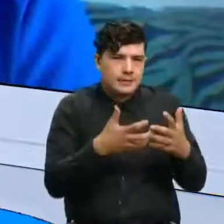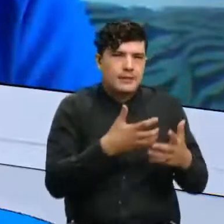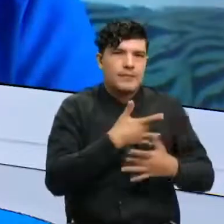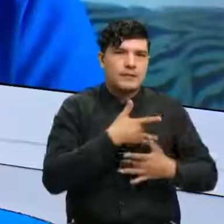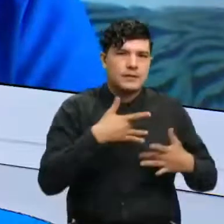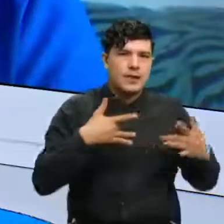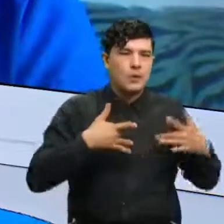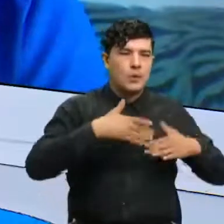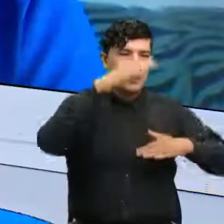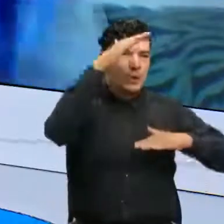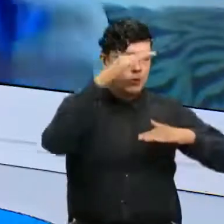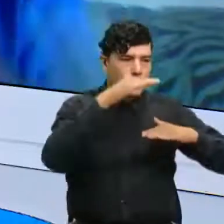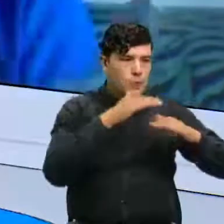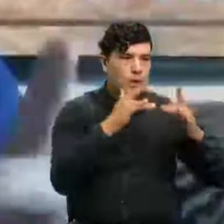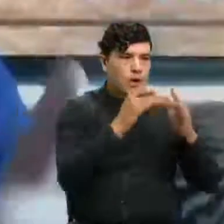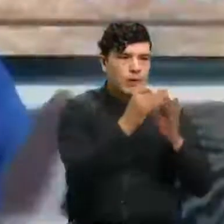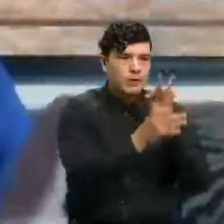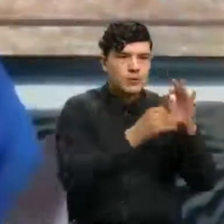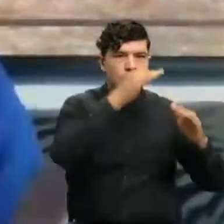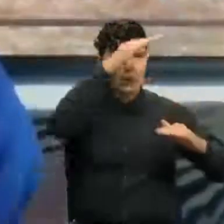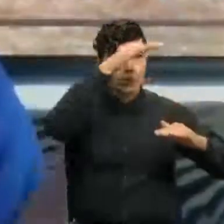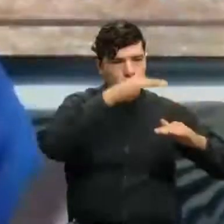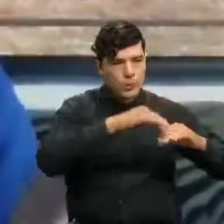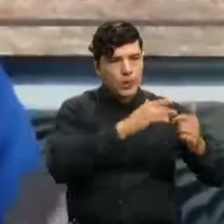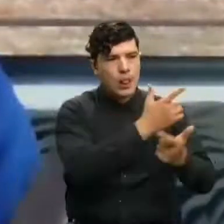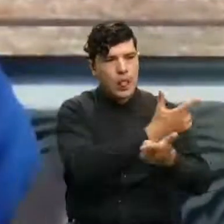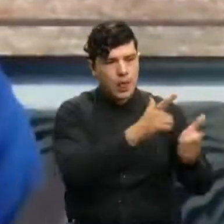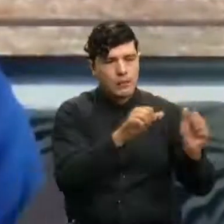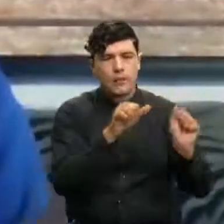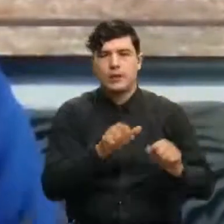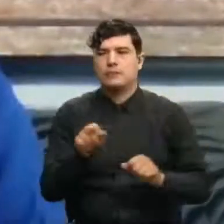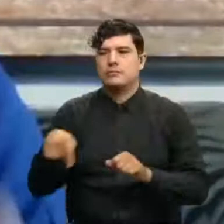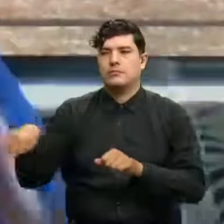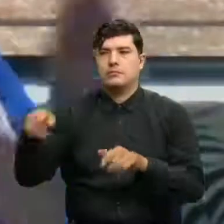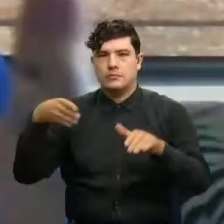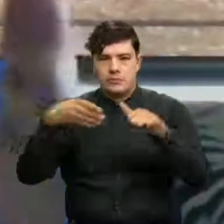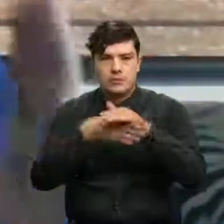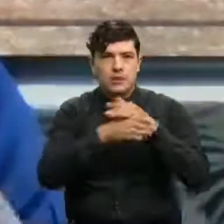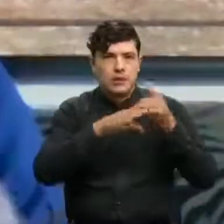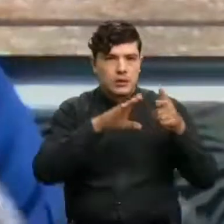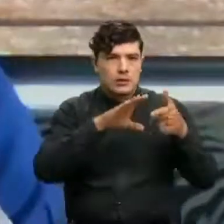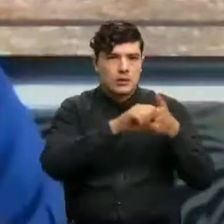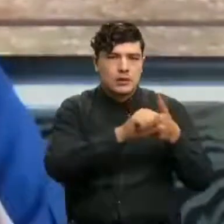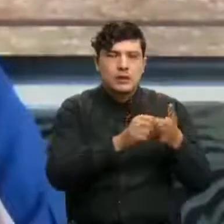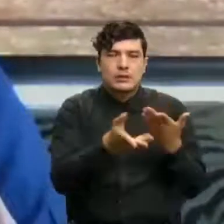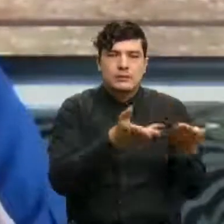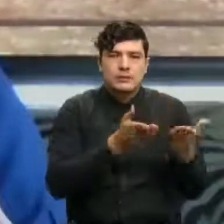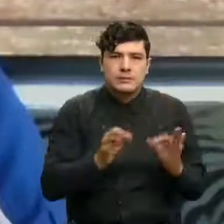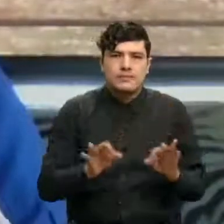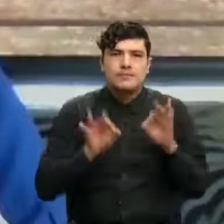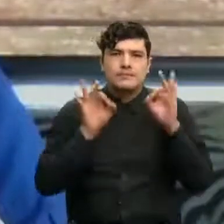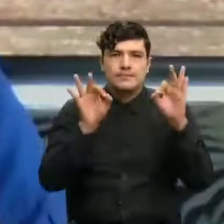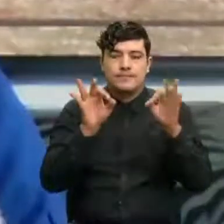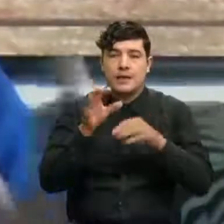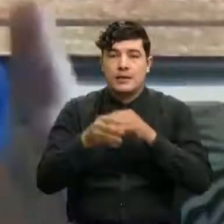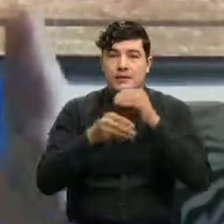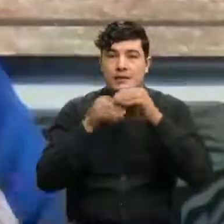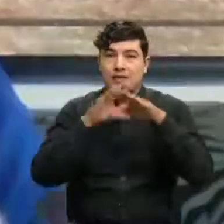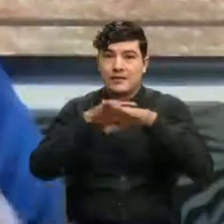aquellas personas que lo necesitan. Quiero resaltar esto, si me lo permite, Sergio. Cualquiera de nosotros puede